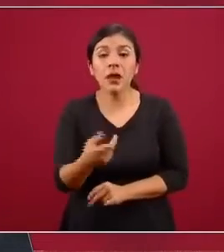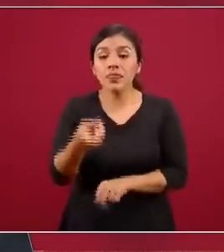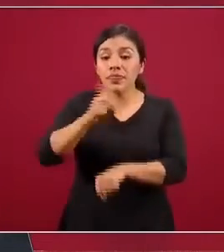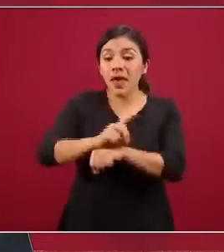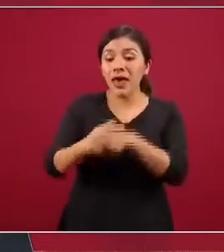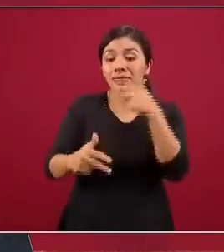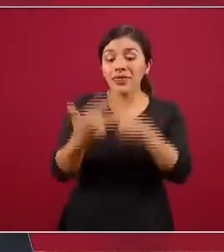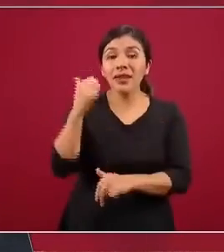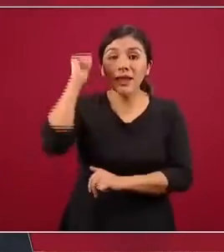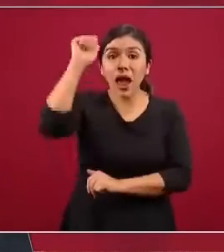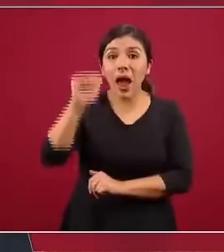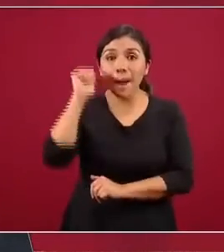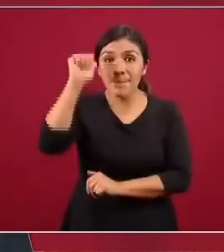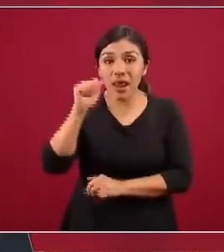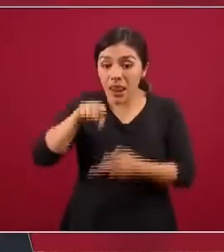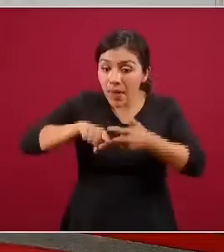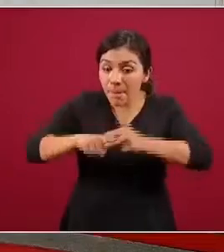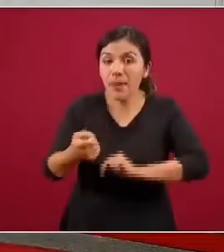el 13 de abril,